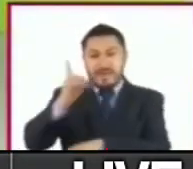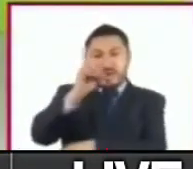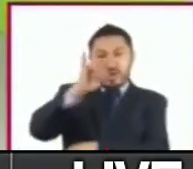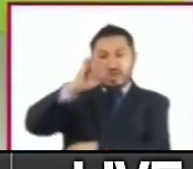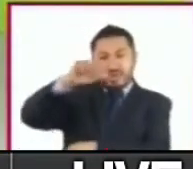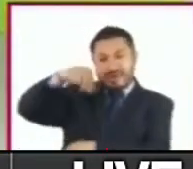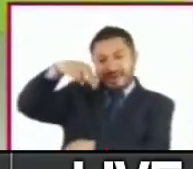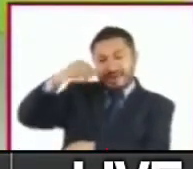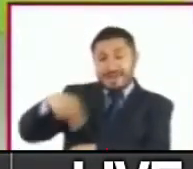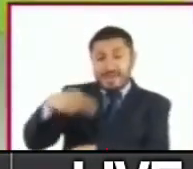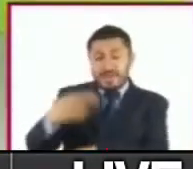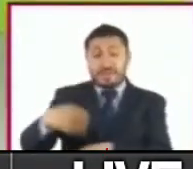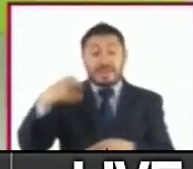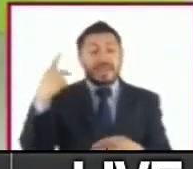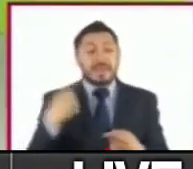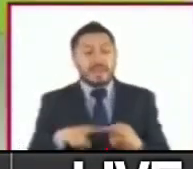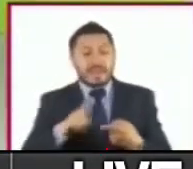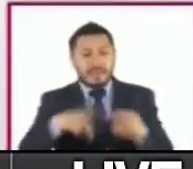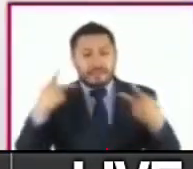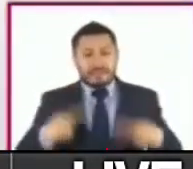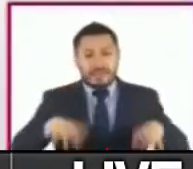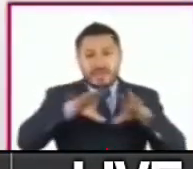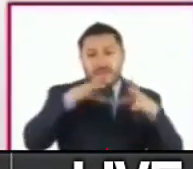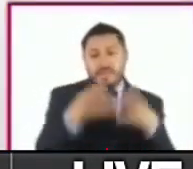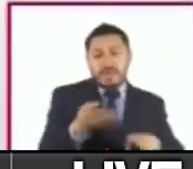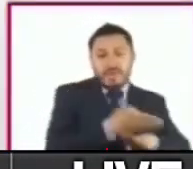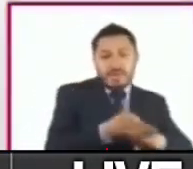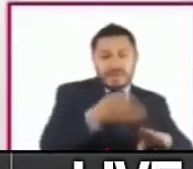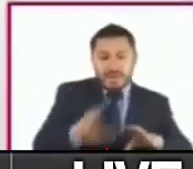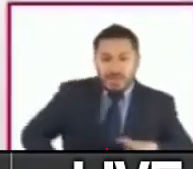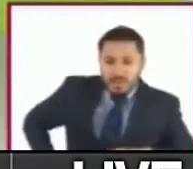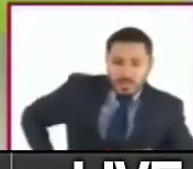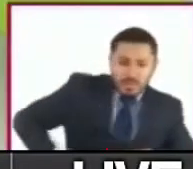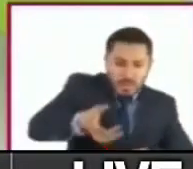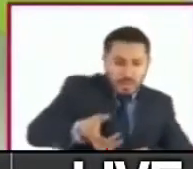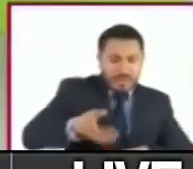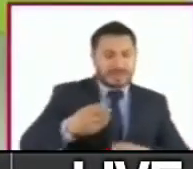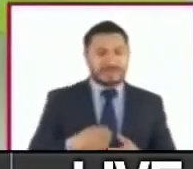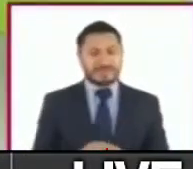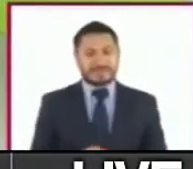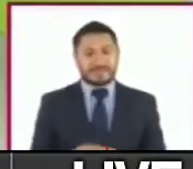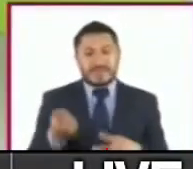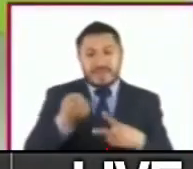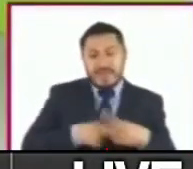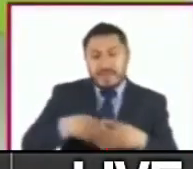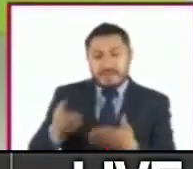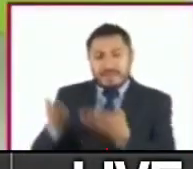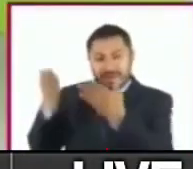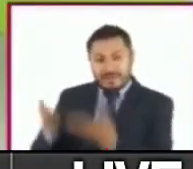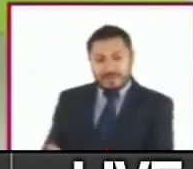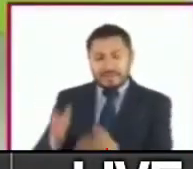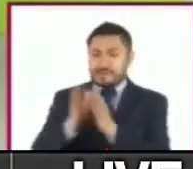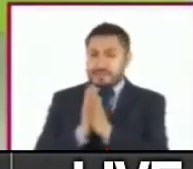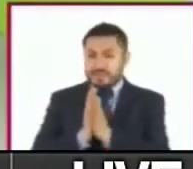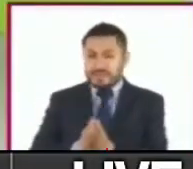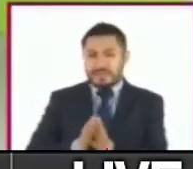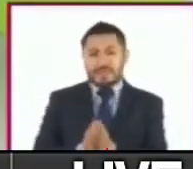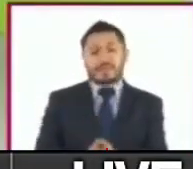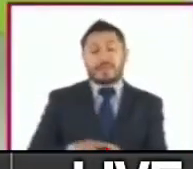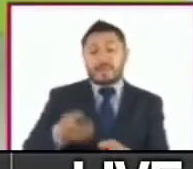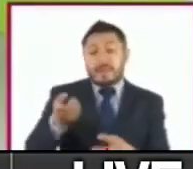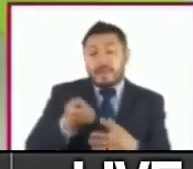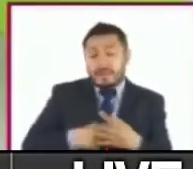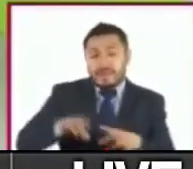las pelotas rojas será quien tiene que lanzar la pelota blanca. Empieza usted, maestra Carmina. Lanza su pelota